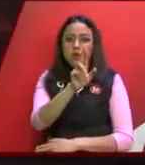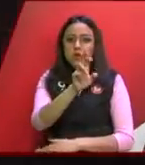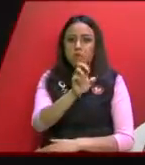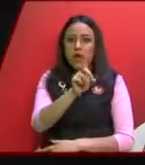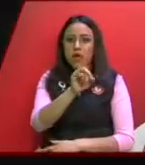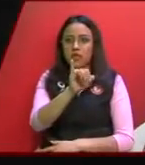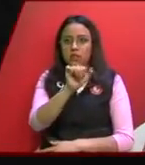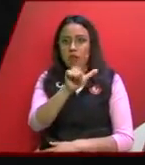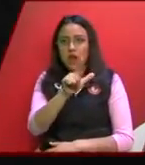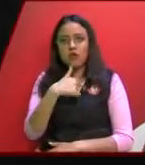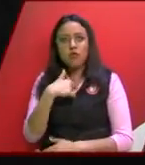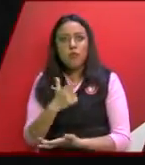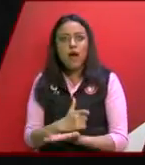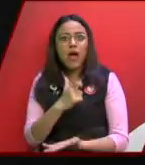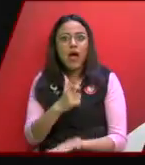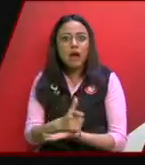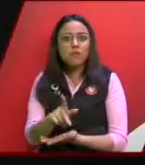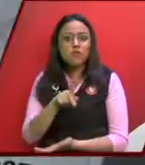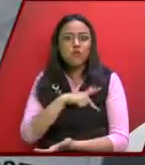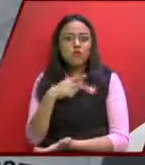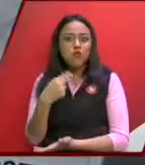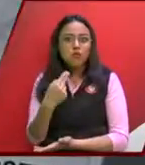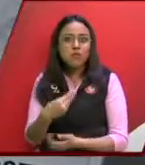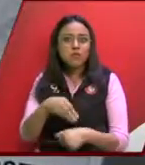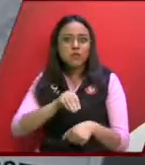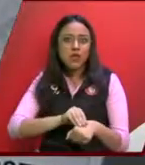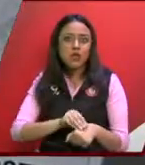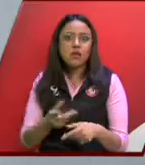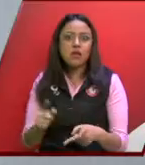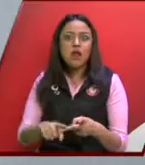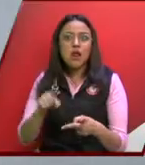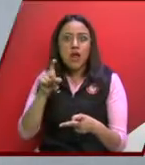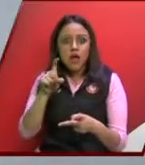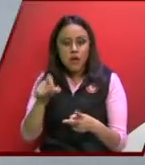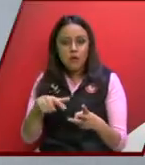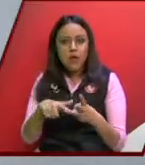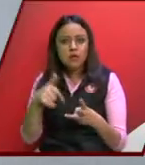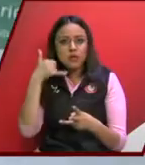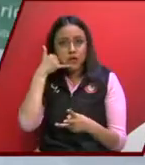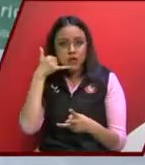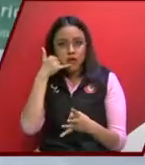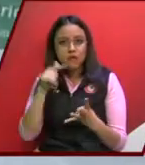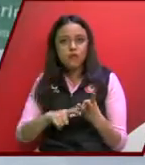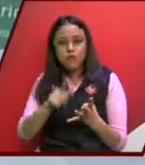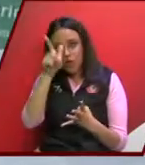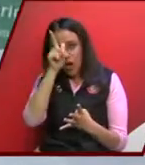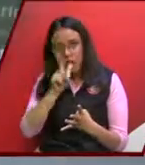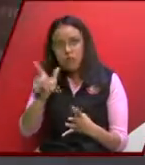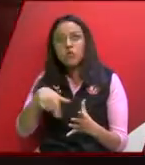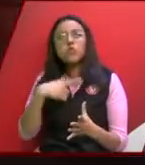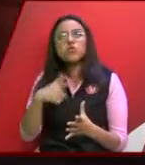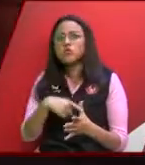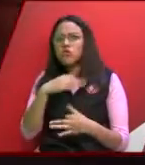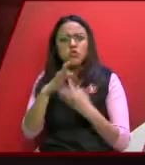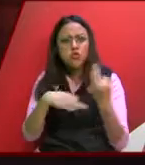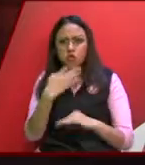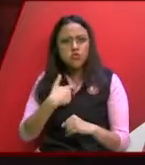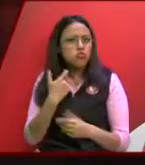trámites están a mi nombre. El agua, el teléfono, la luz,